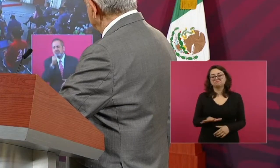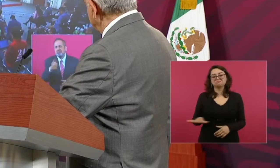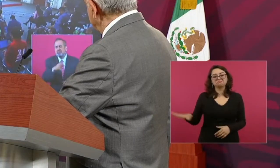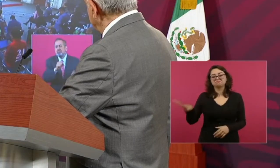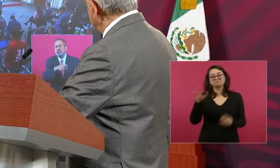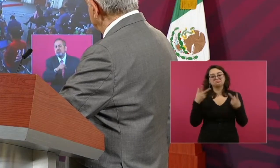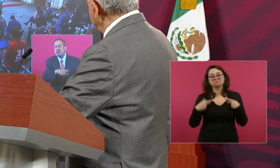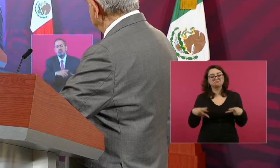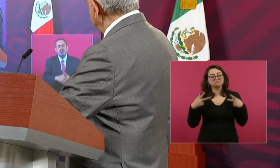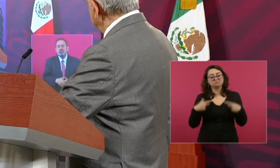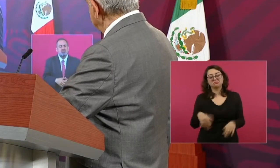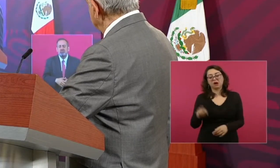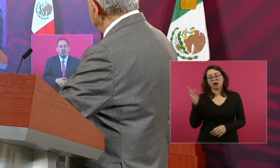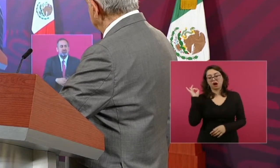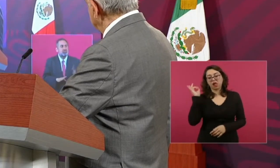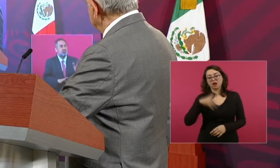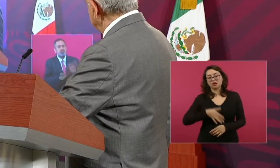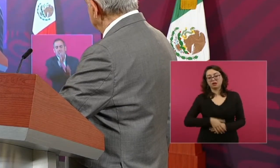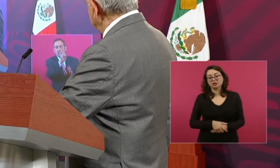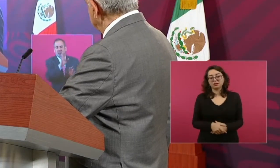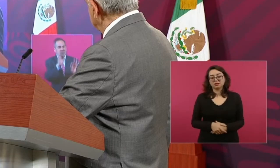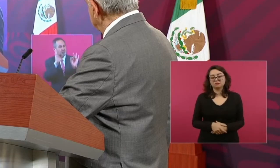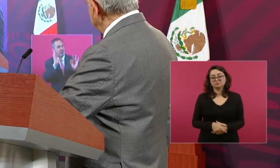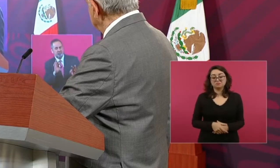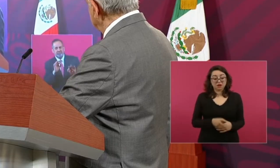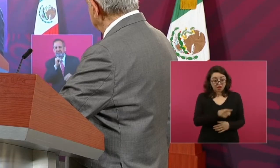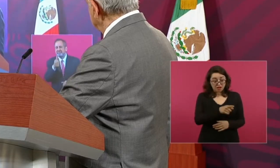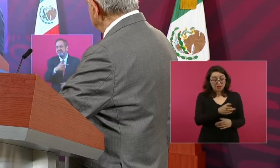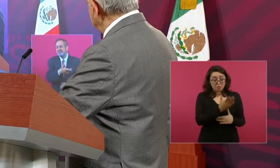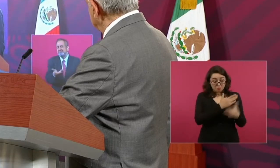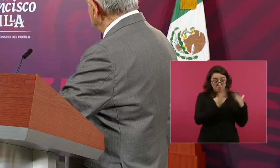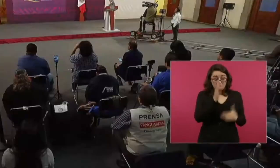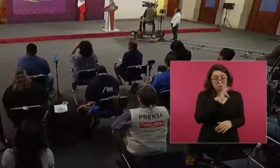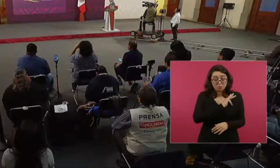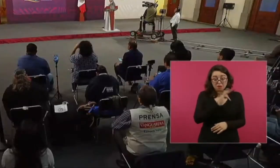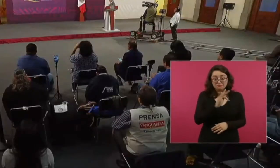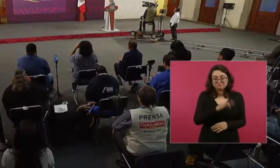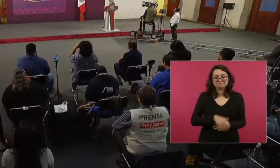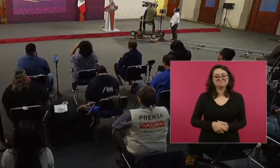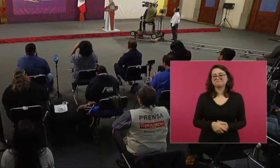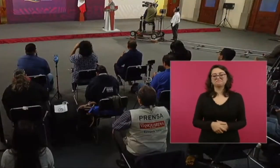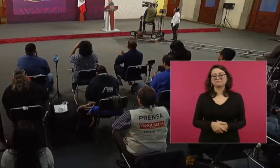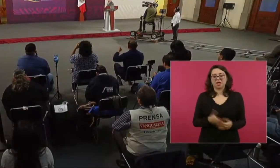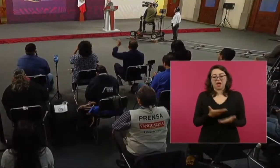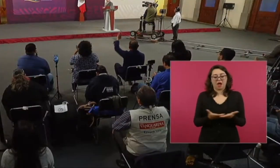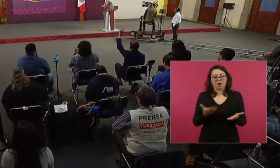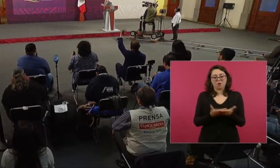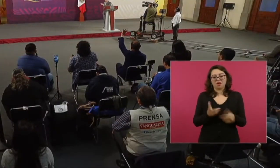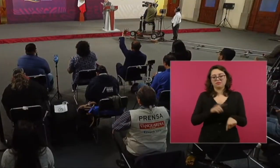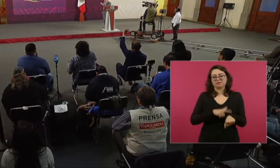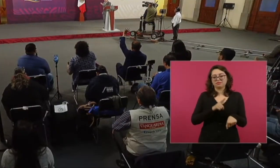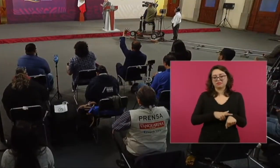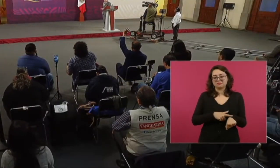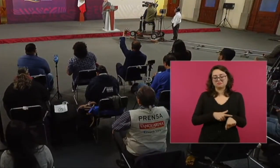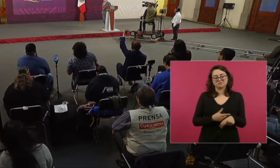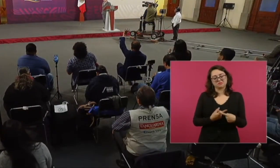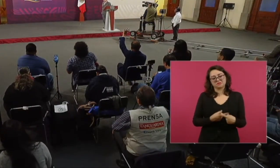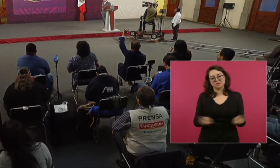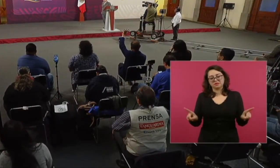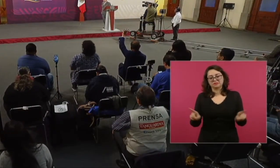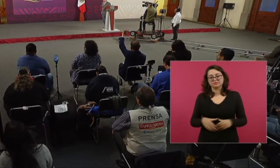No van a levantar, porque son otros tiempos. ¿Saben qué vamos a hacer?